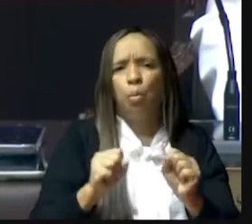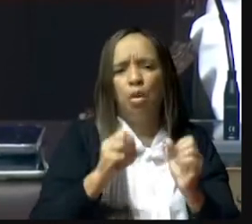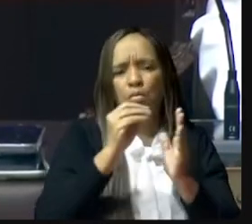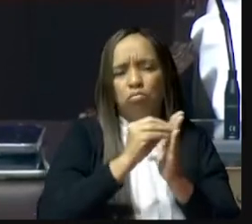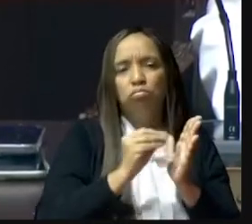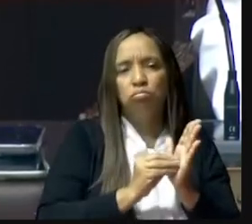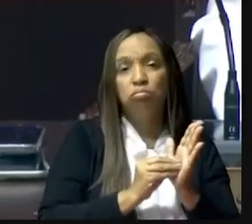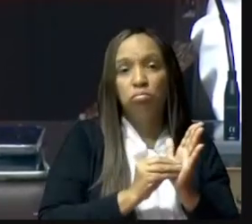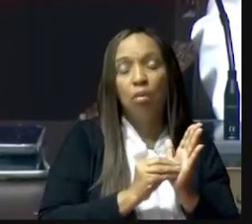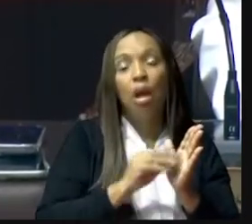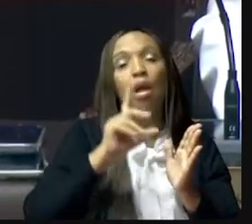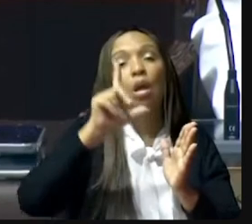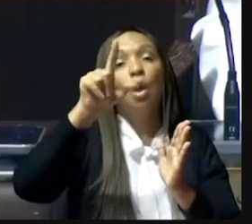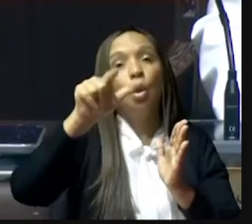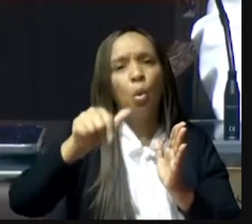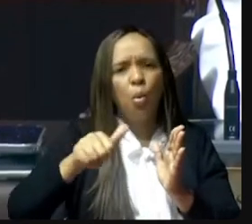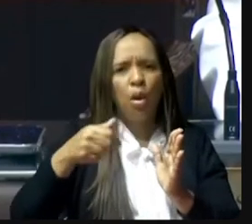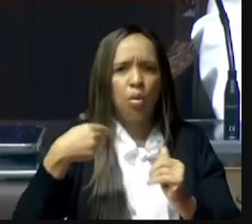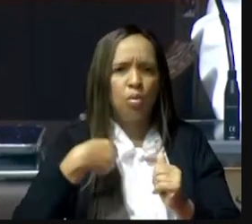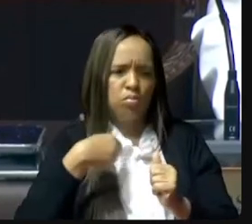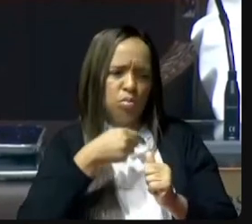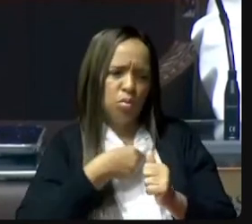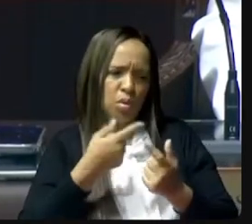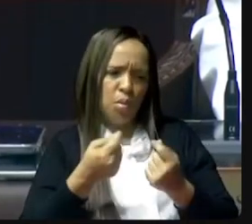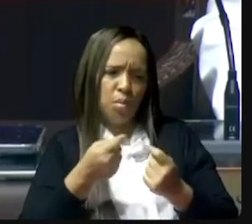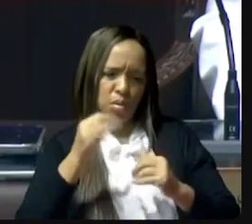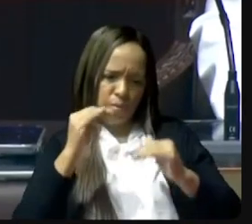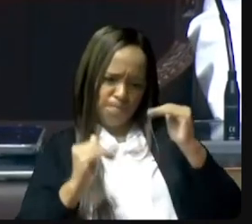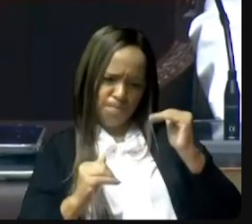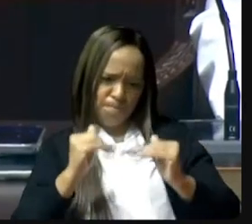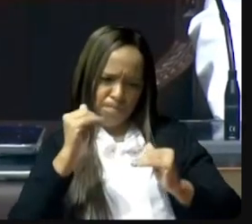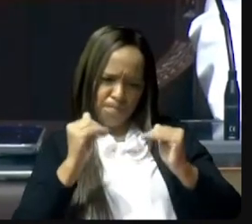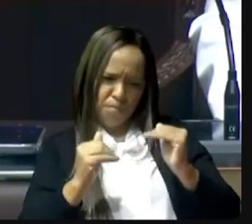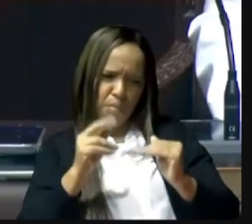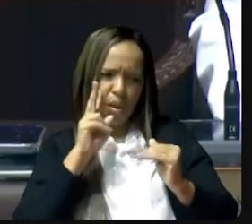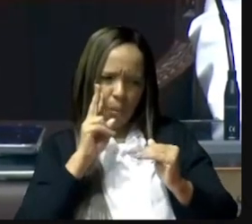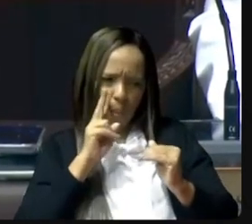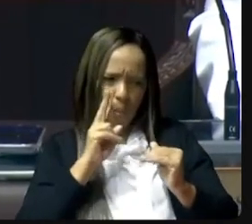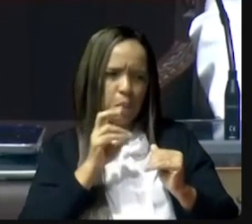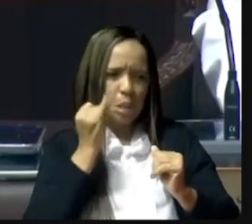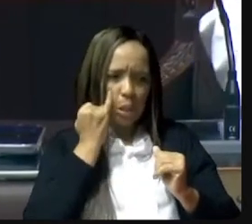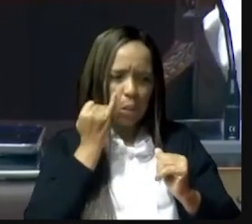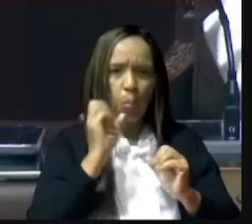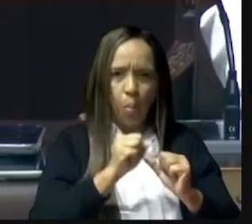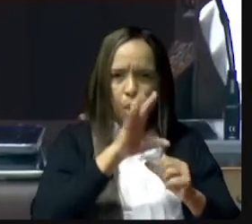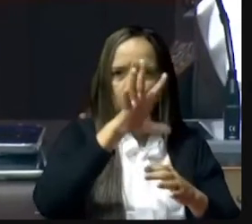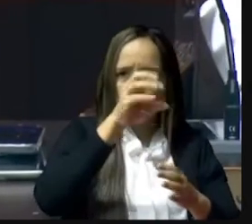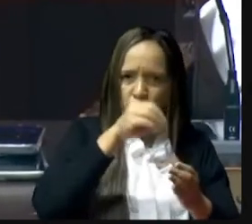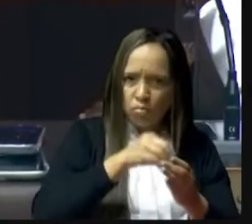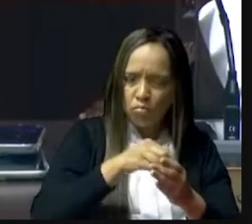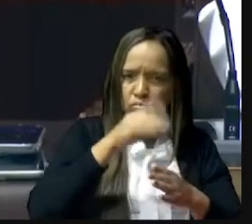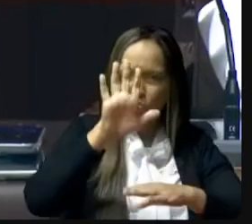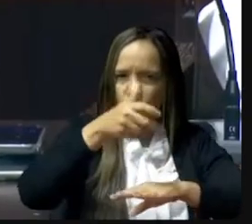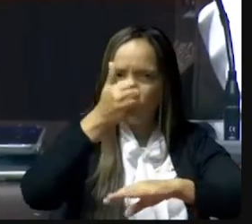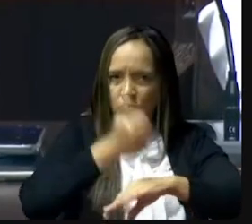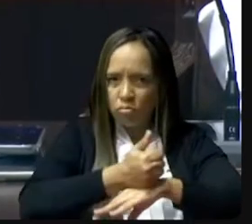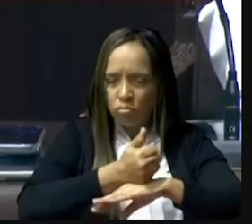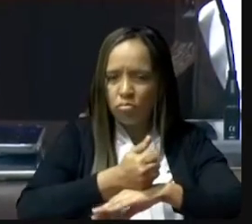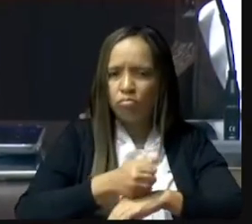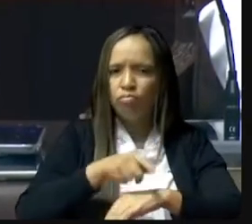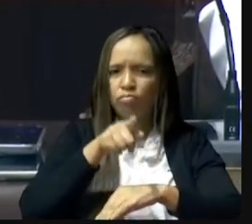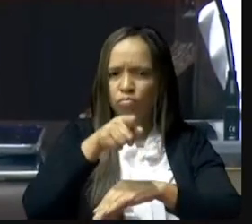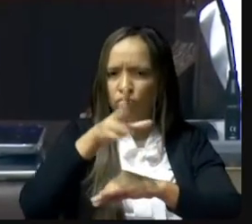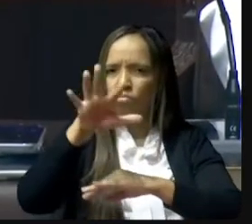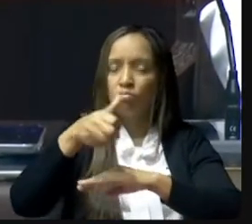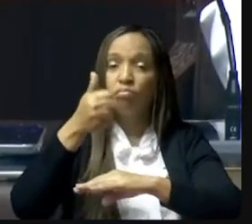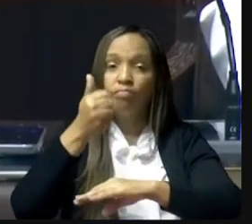luego vamos a hacer el trabajo de verificar y vamos a ir contactando es